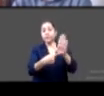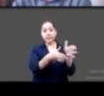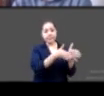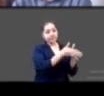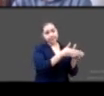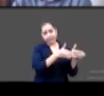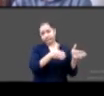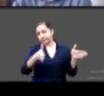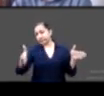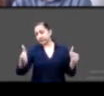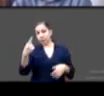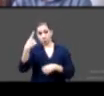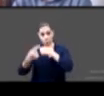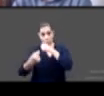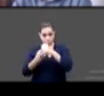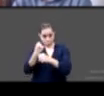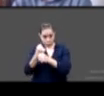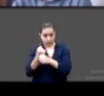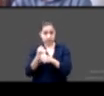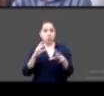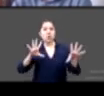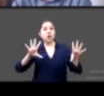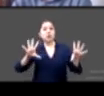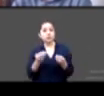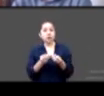se hicieron